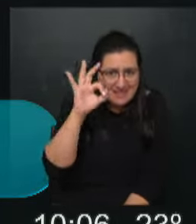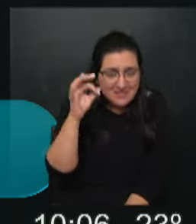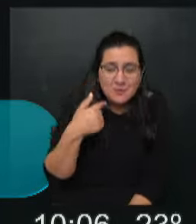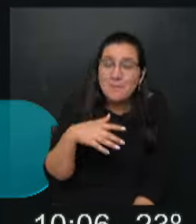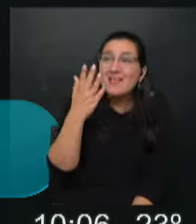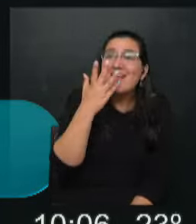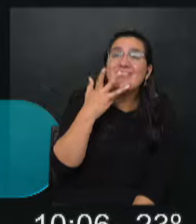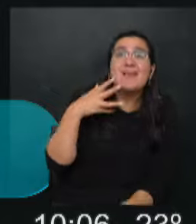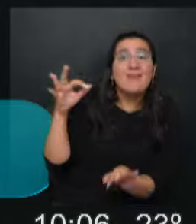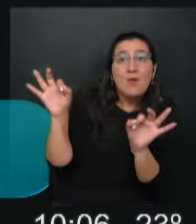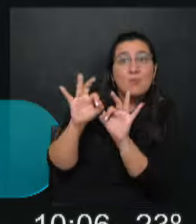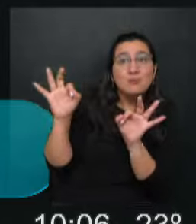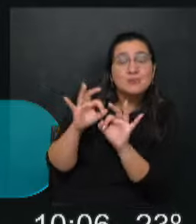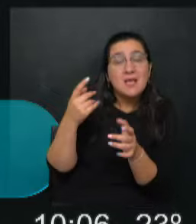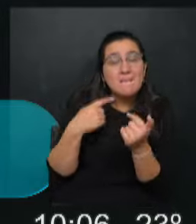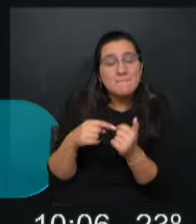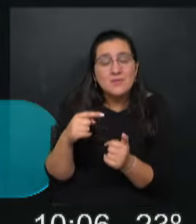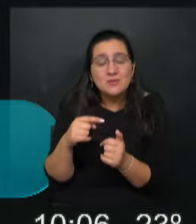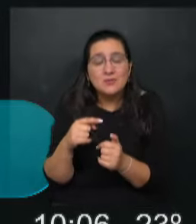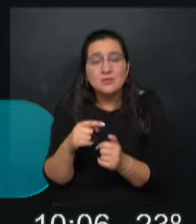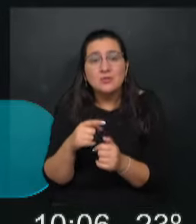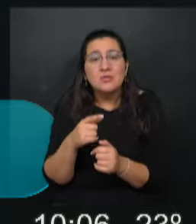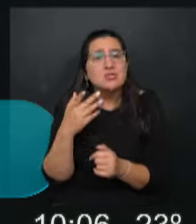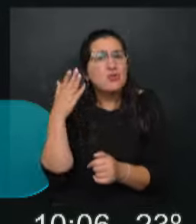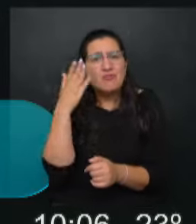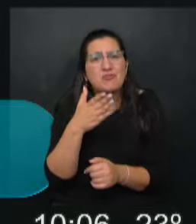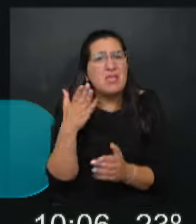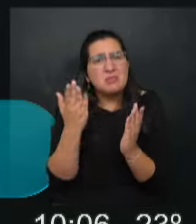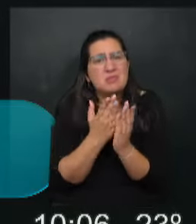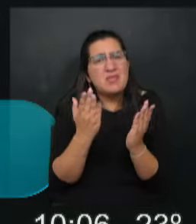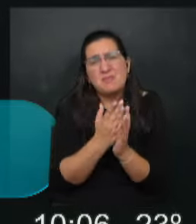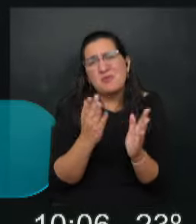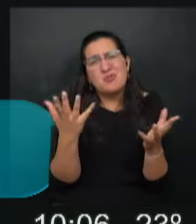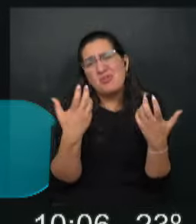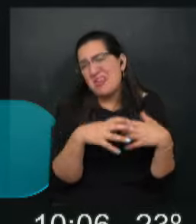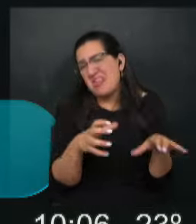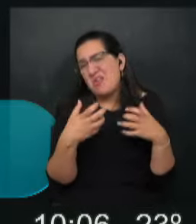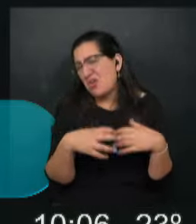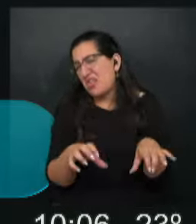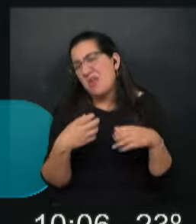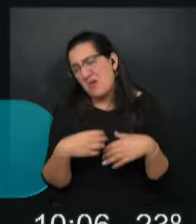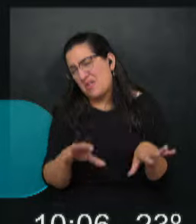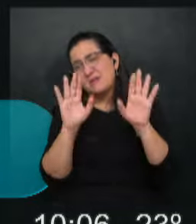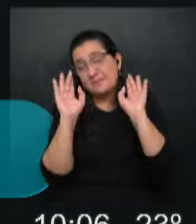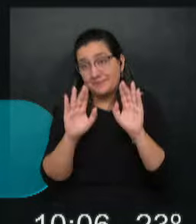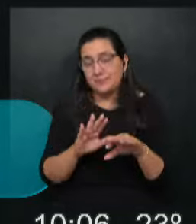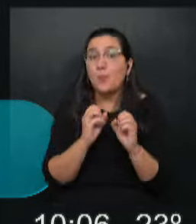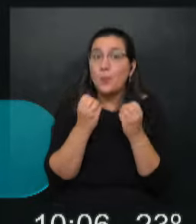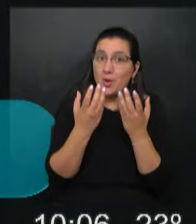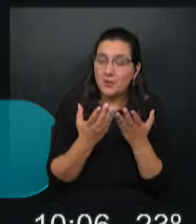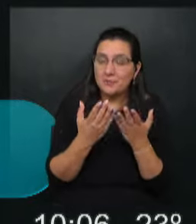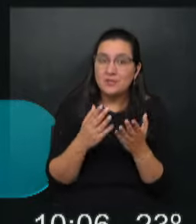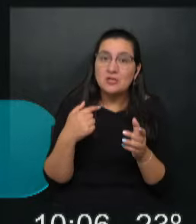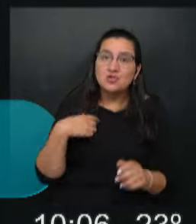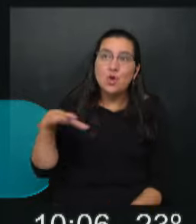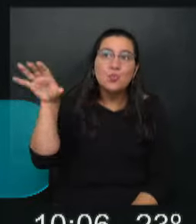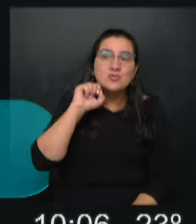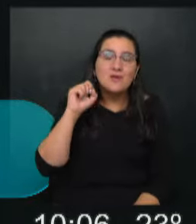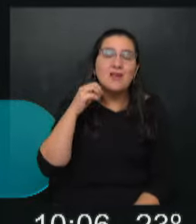después de grande, más o menos estudié, me mandaron 500 veces, nunca aprendí, me iba, me escapaba, no quería aprender inglés. Y así todo, yo escuchaba